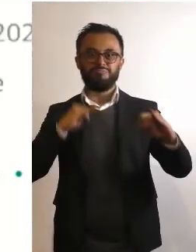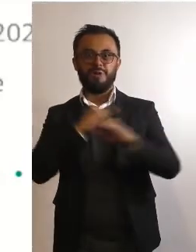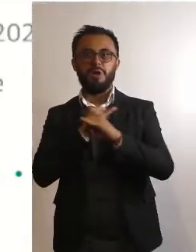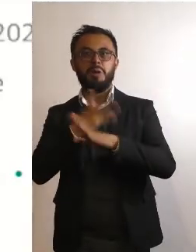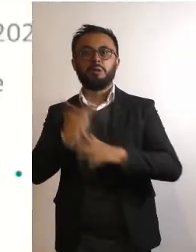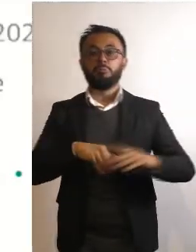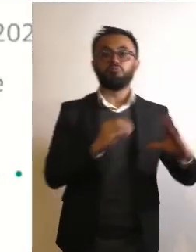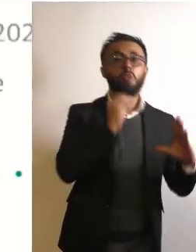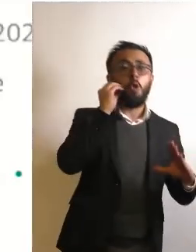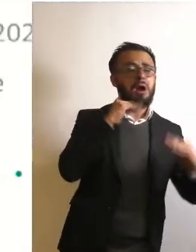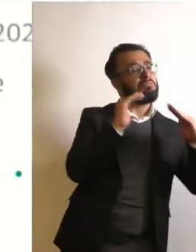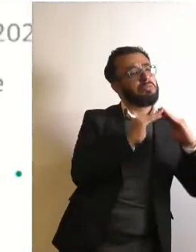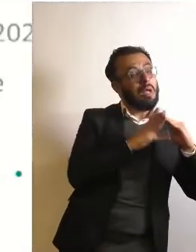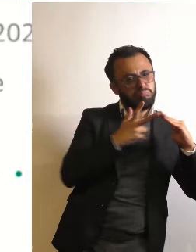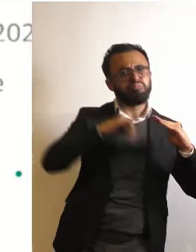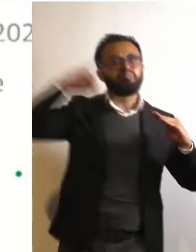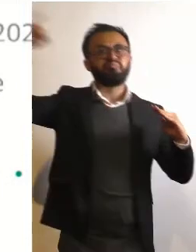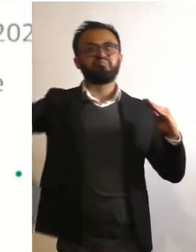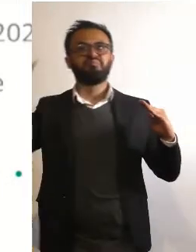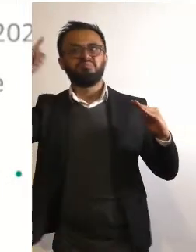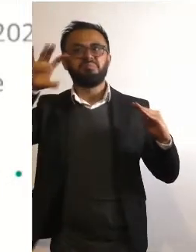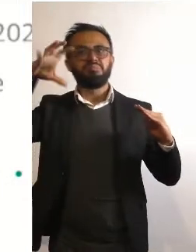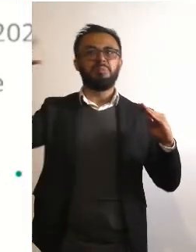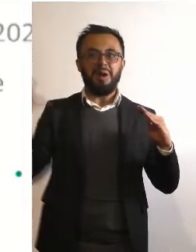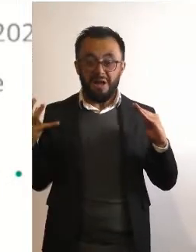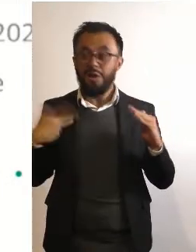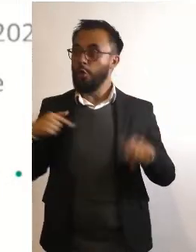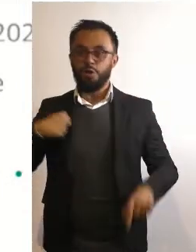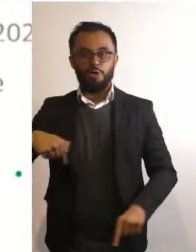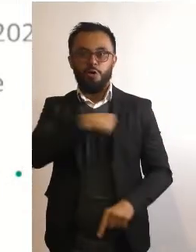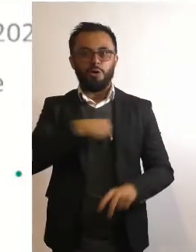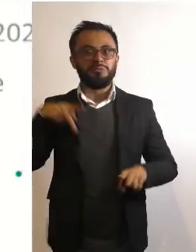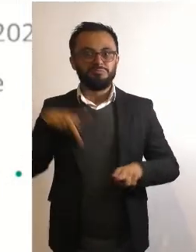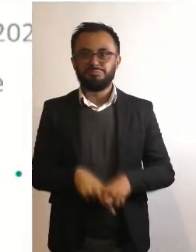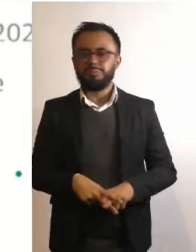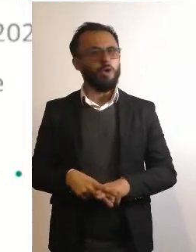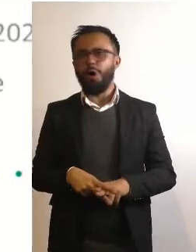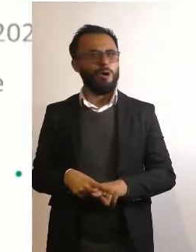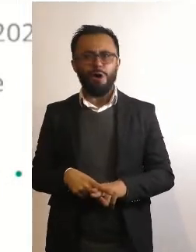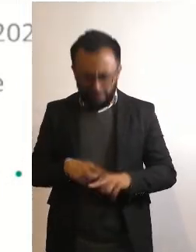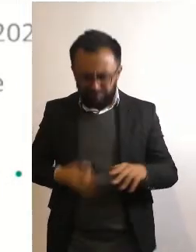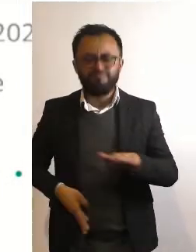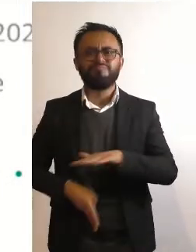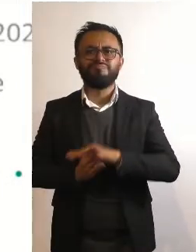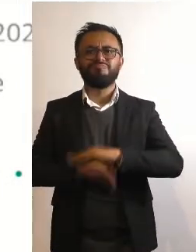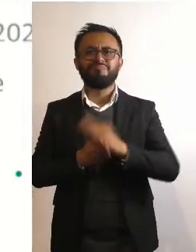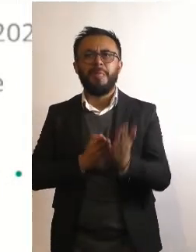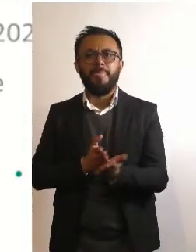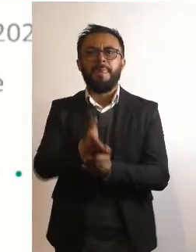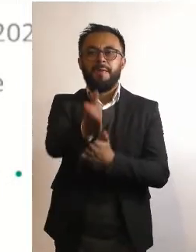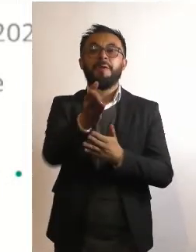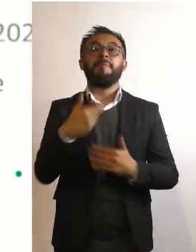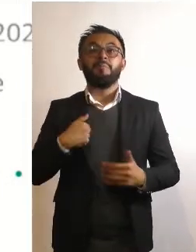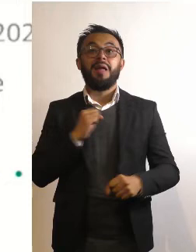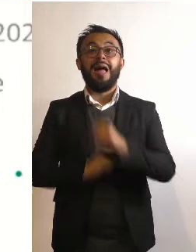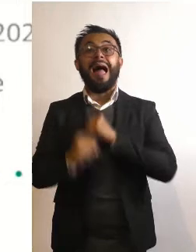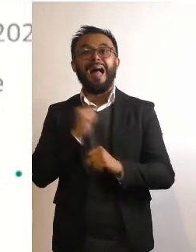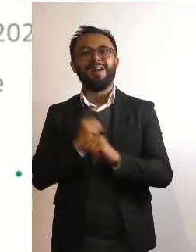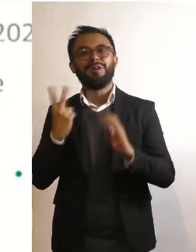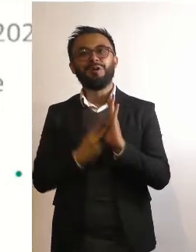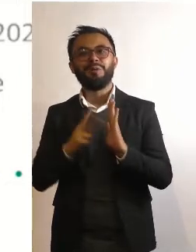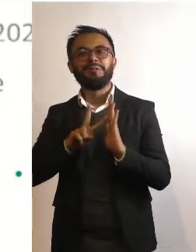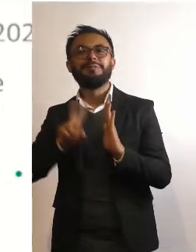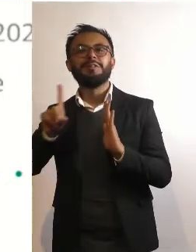La cual pues no paró, y para el 2021 tuvimos en movilidad presencial